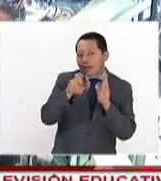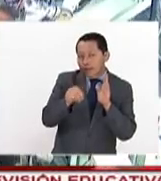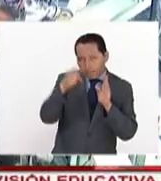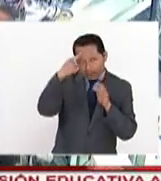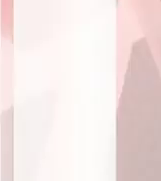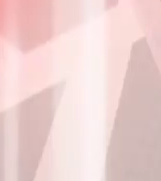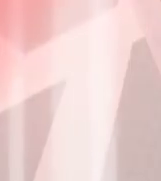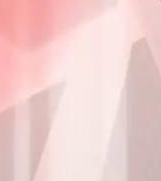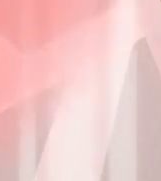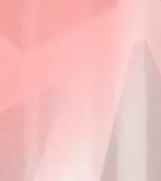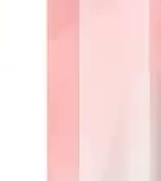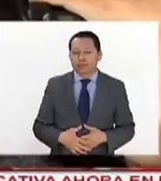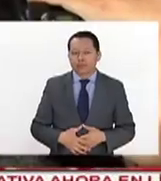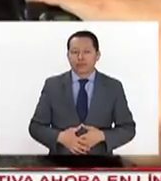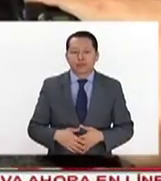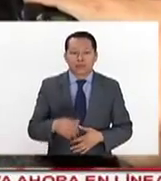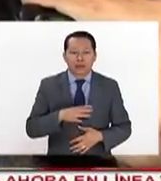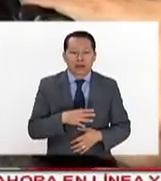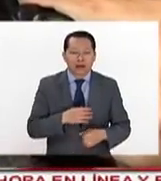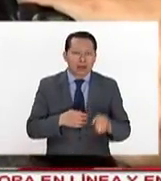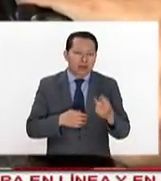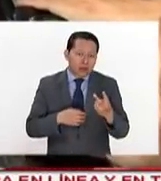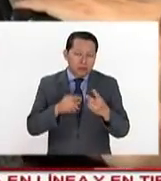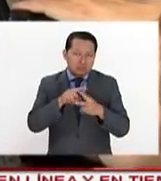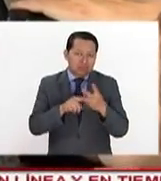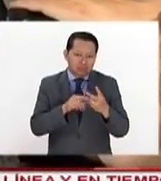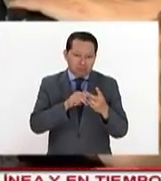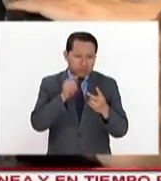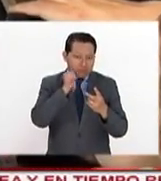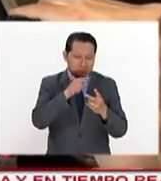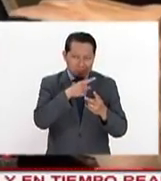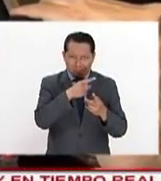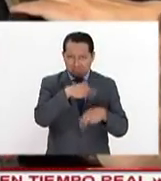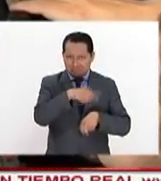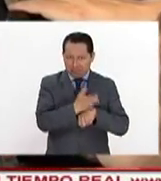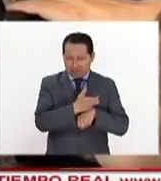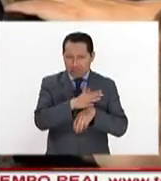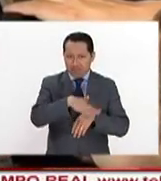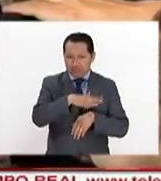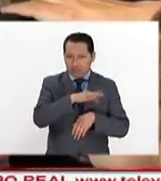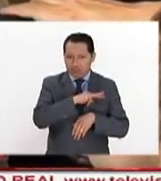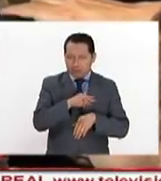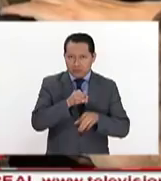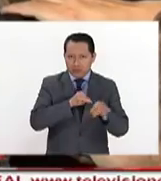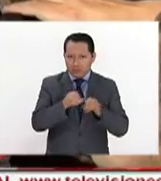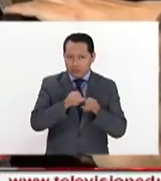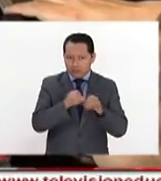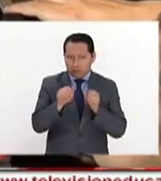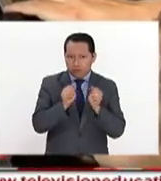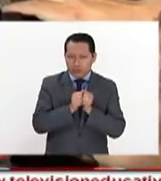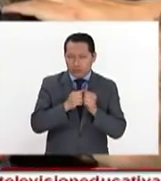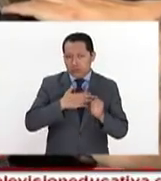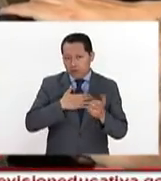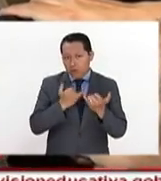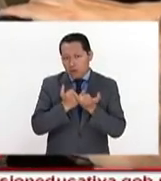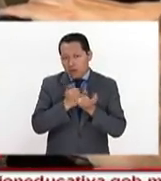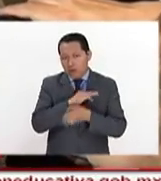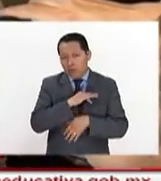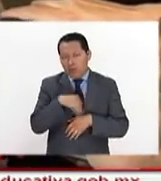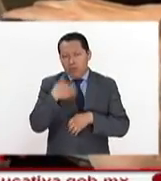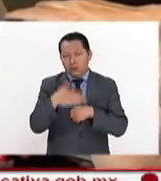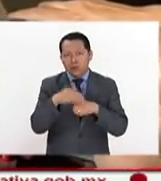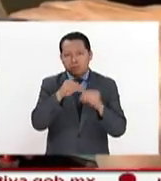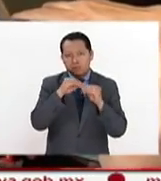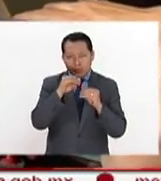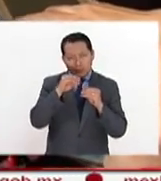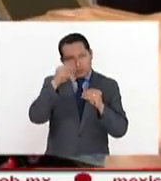automotriz. Hay dos propuestas en la mesa, una canadiense y una estadounidense, y estamos trabajando con la mía para determinar para la próxima ronda